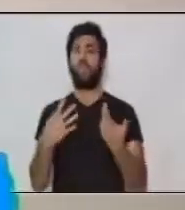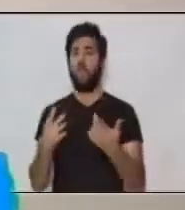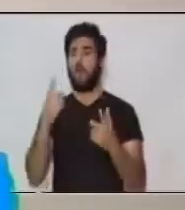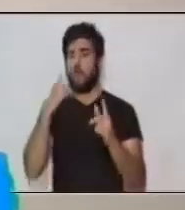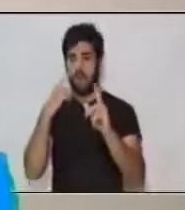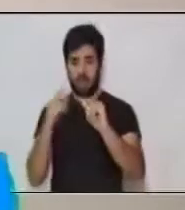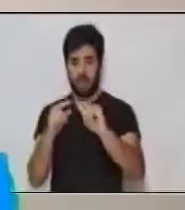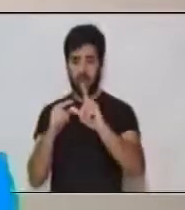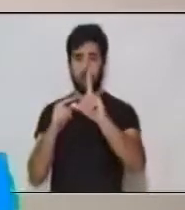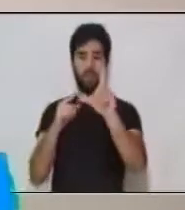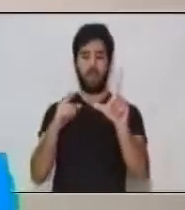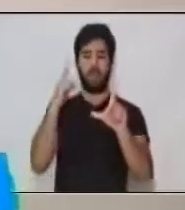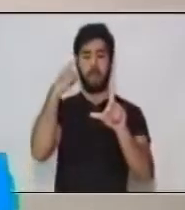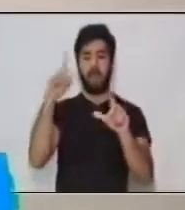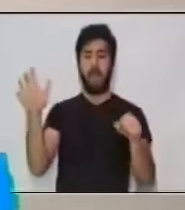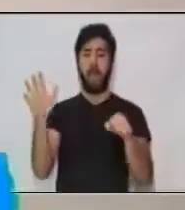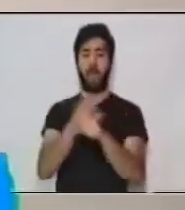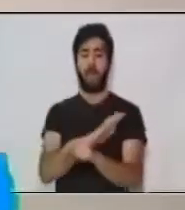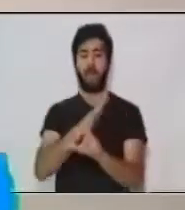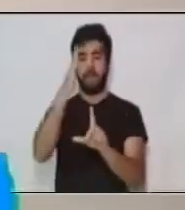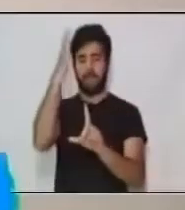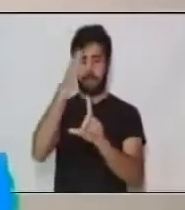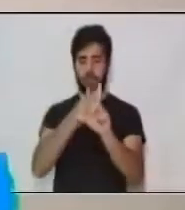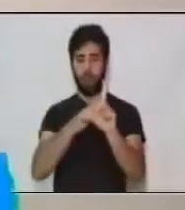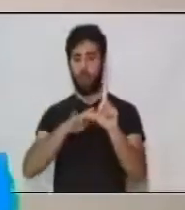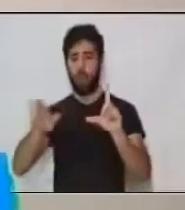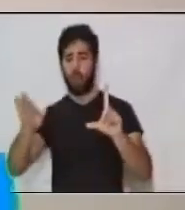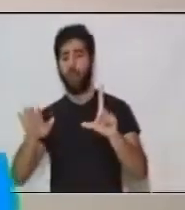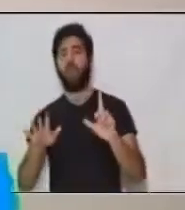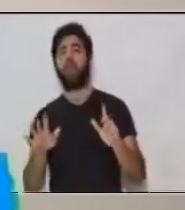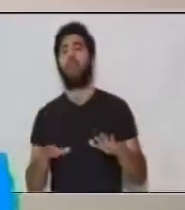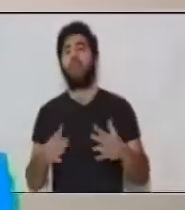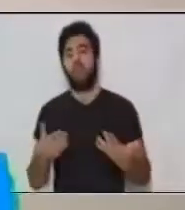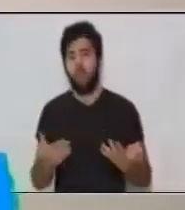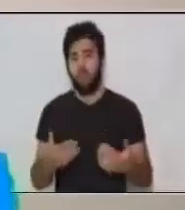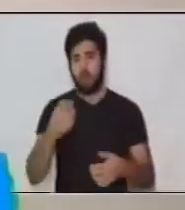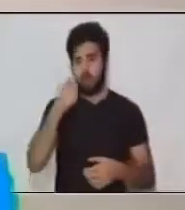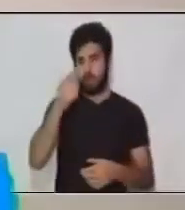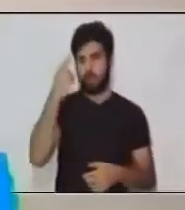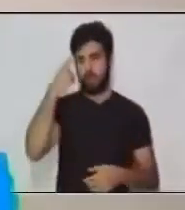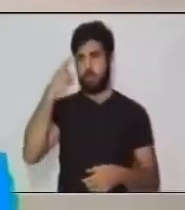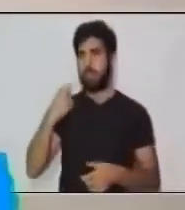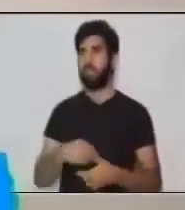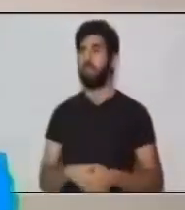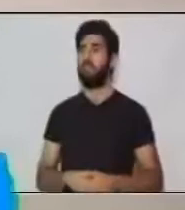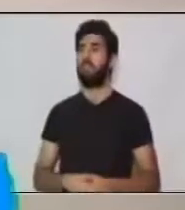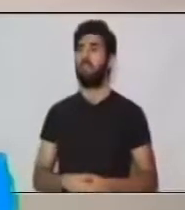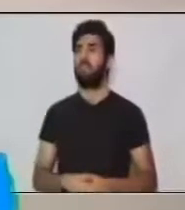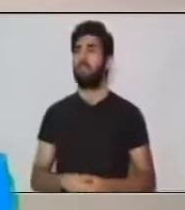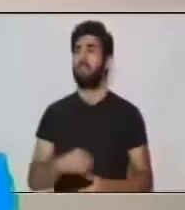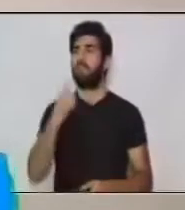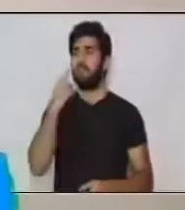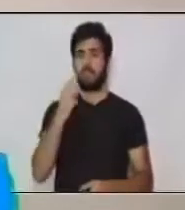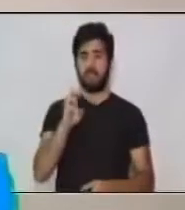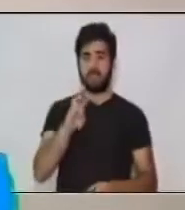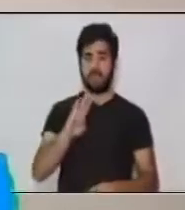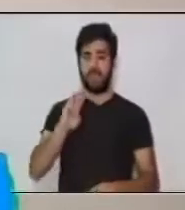145 grados y un ángulo de 55 grados. ¿Cuál es el ángulo complementario al ángulo de 35